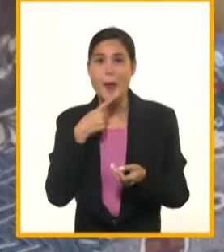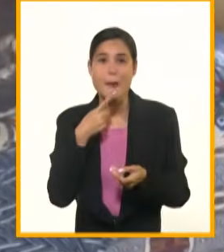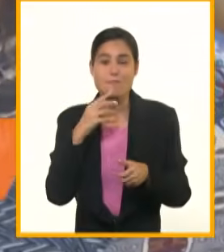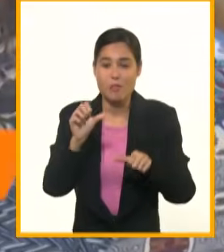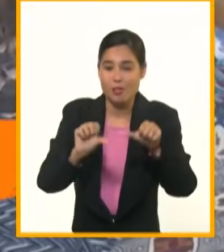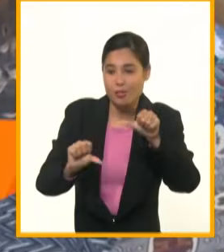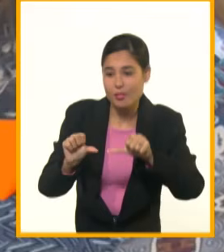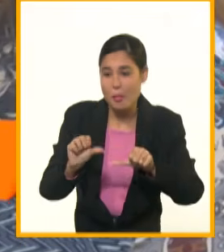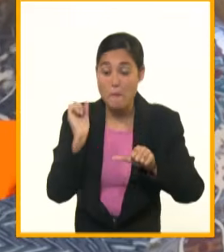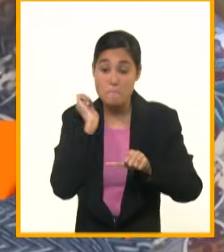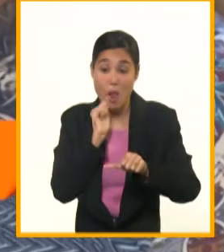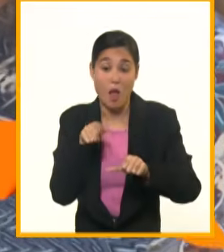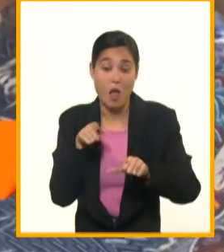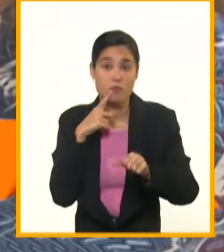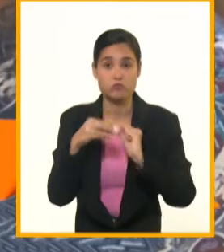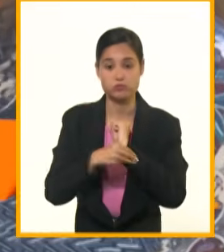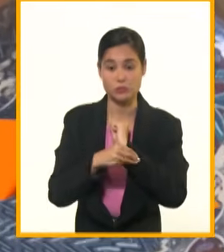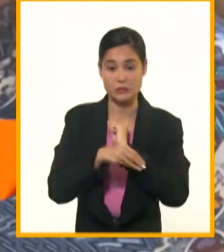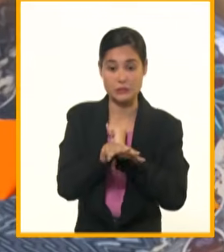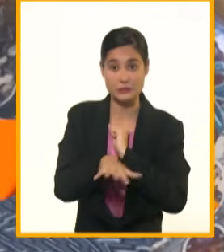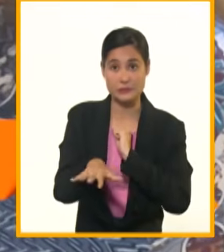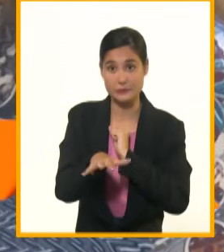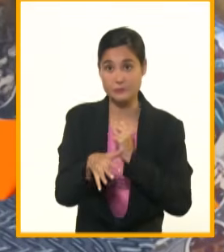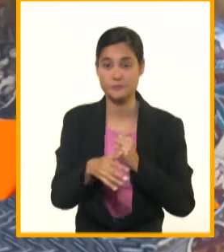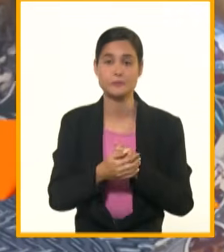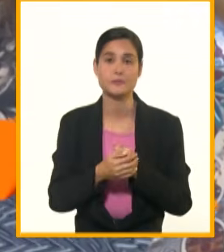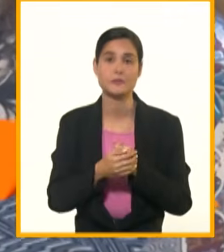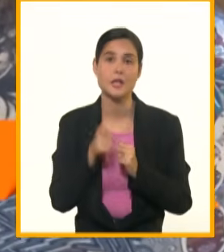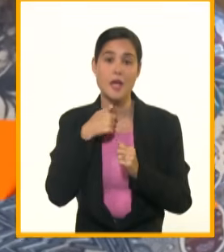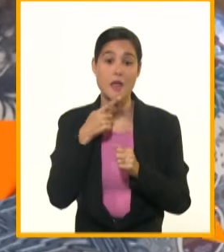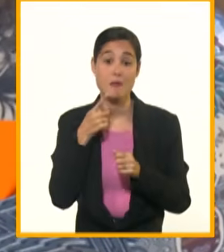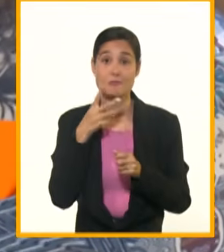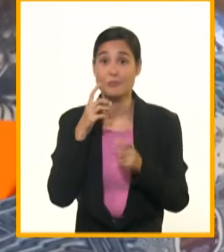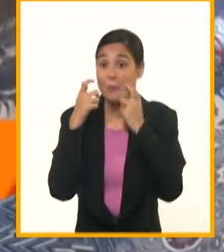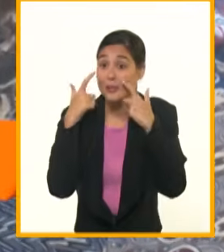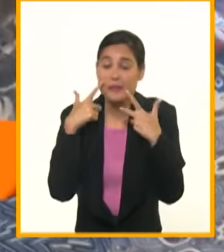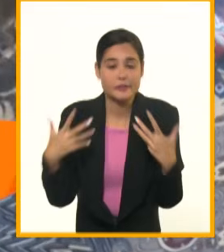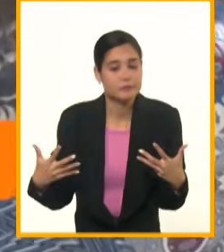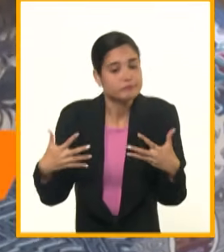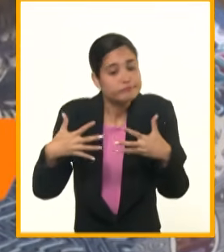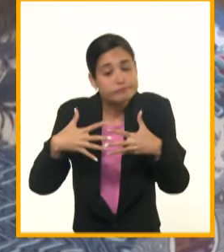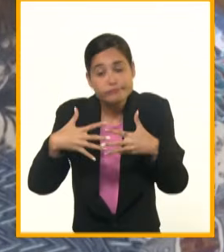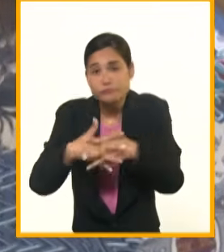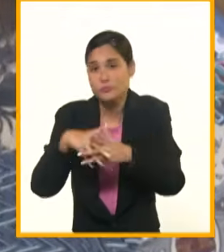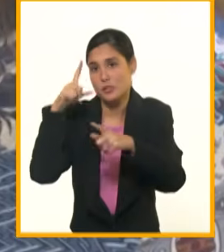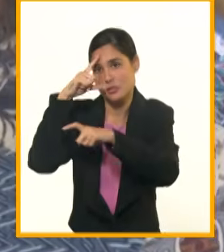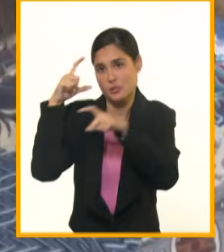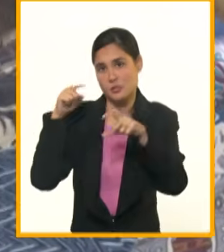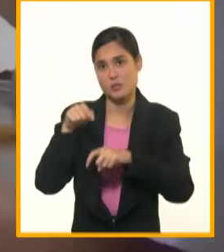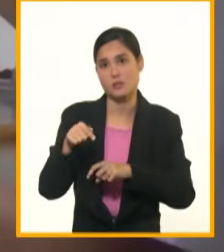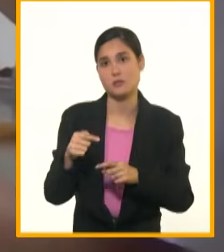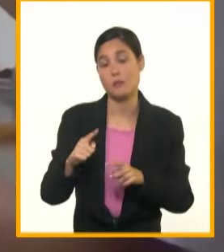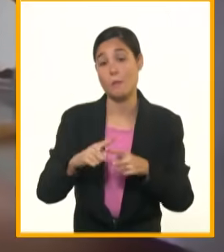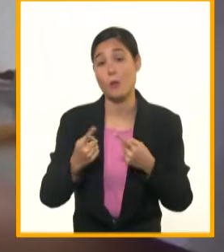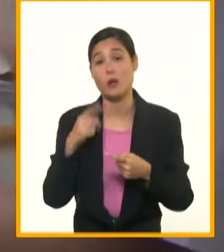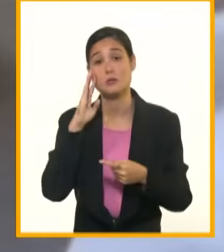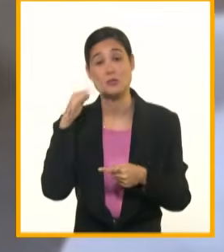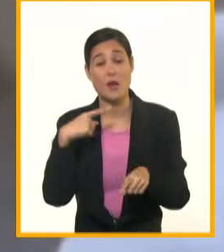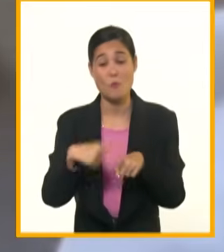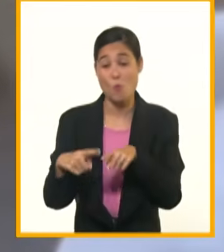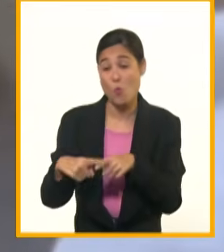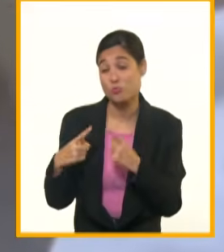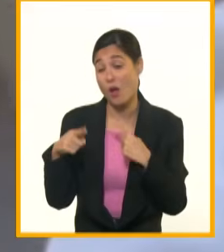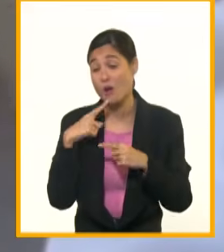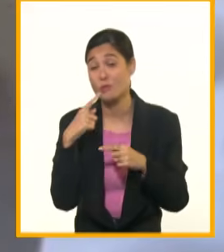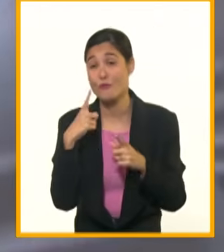proceso productivo el encadenamiento con la ciencia es fundamental, teniendo en cuenta el déficit de insumos que tenemos. El Polo Científico,